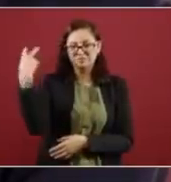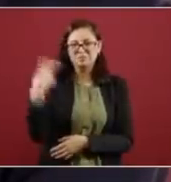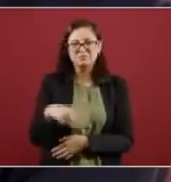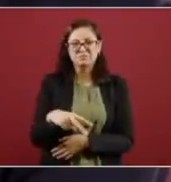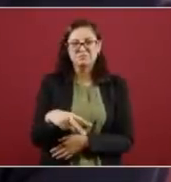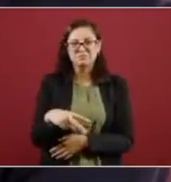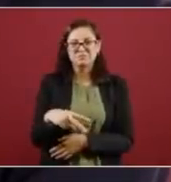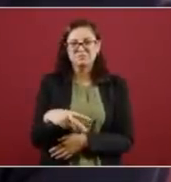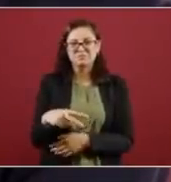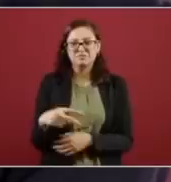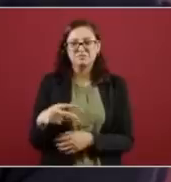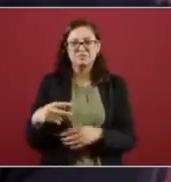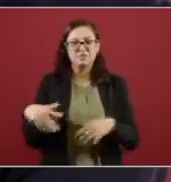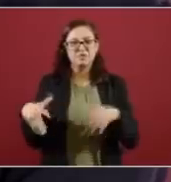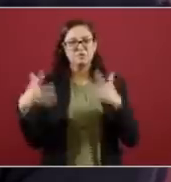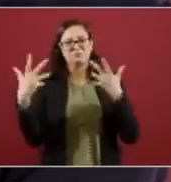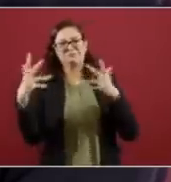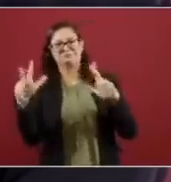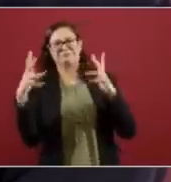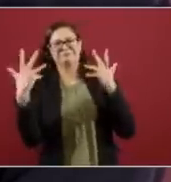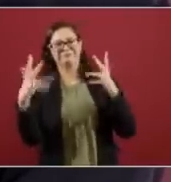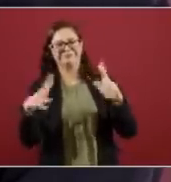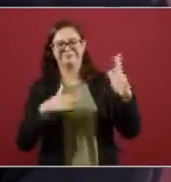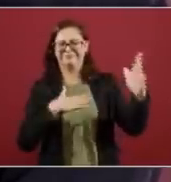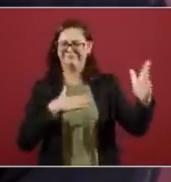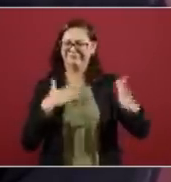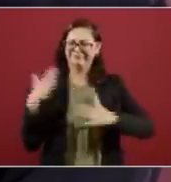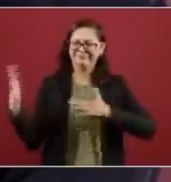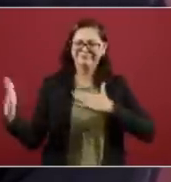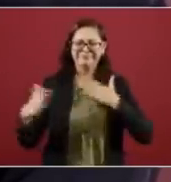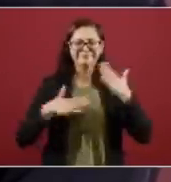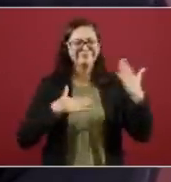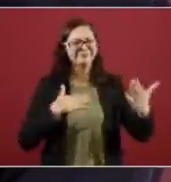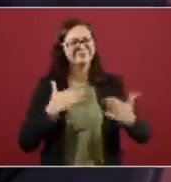júbilo fue cuando